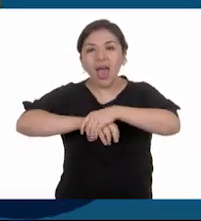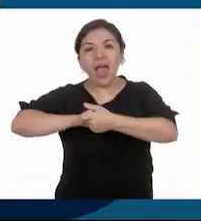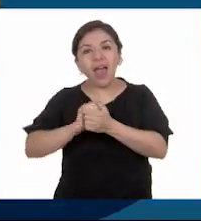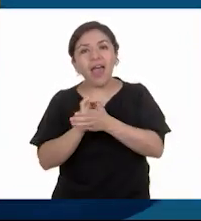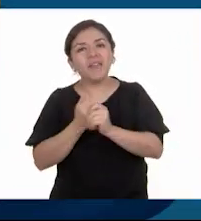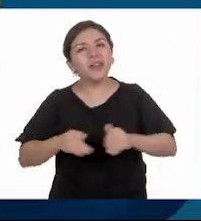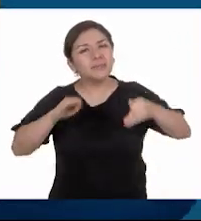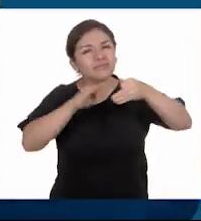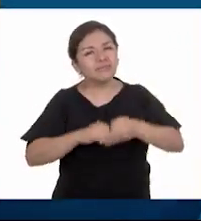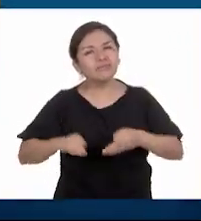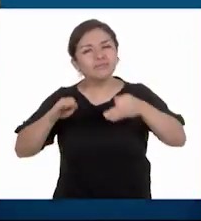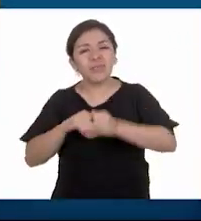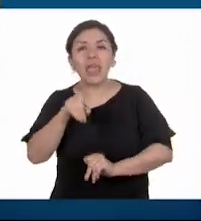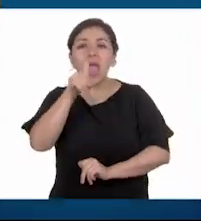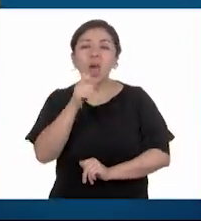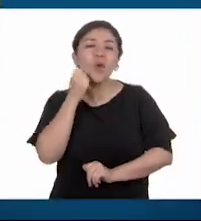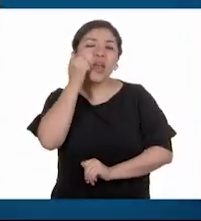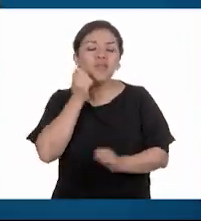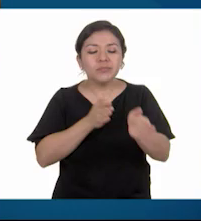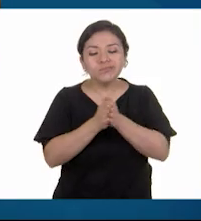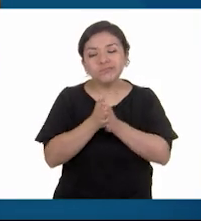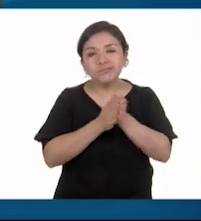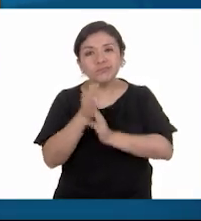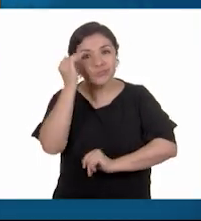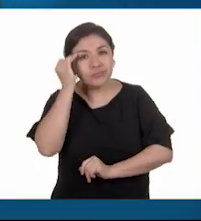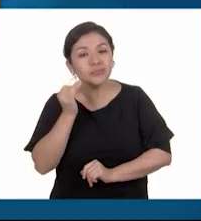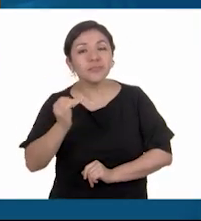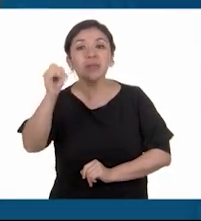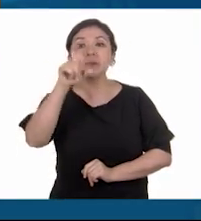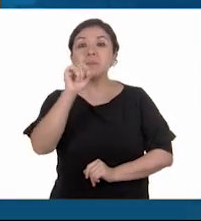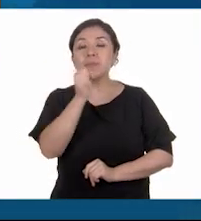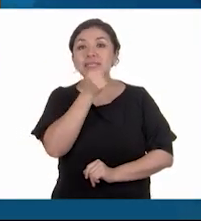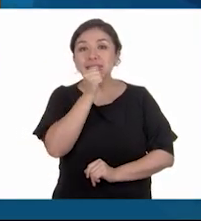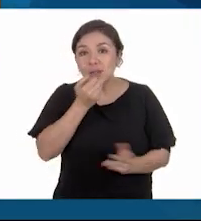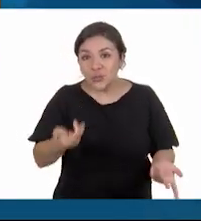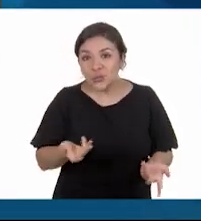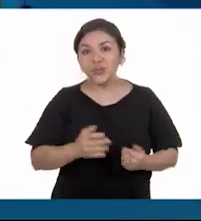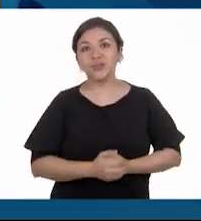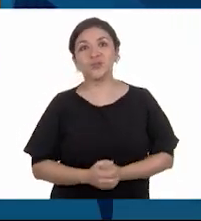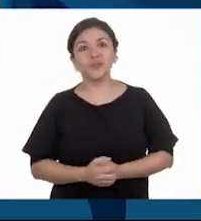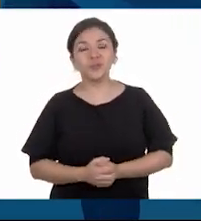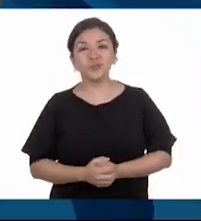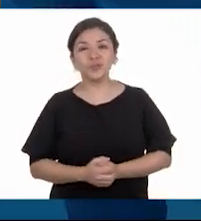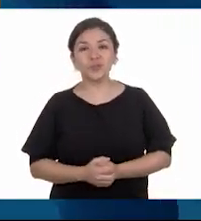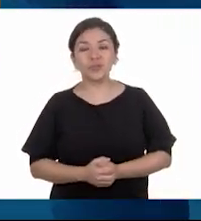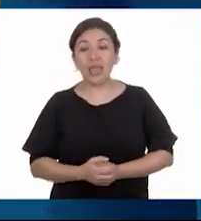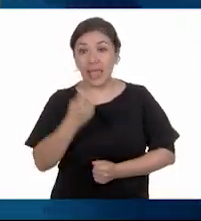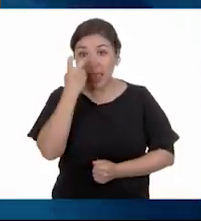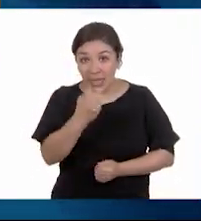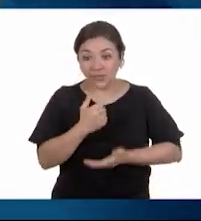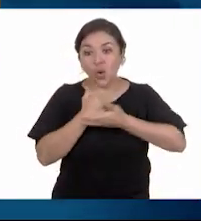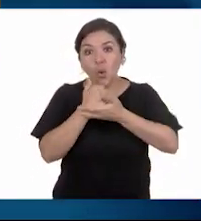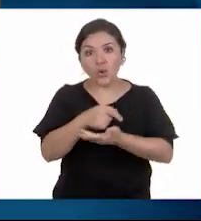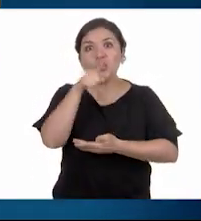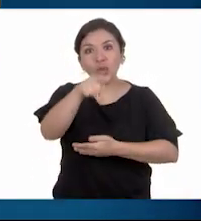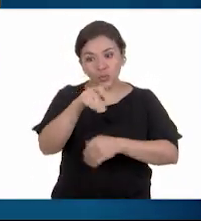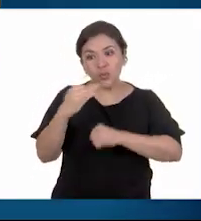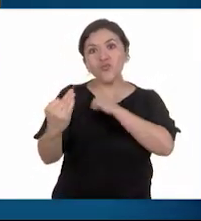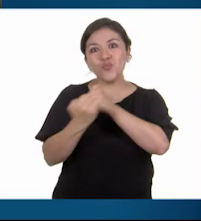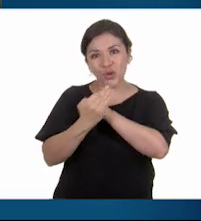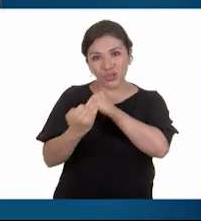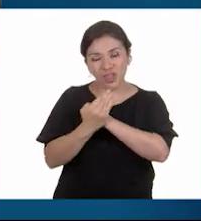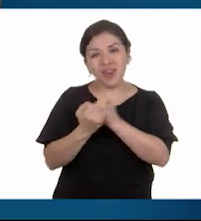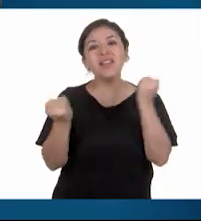manos frecuentemente con agua y jabón durante 20 segundos. Así te proteges tú